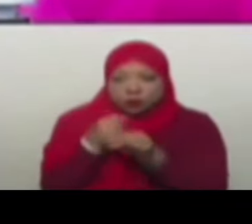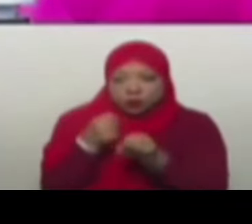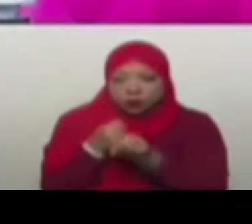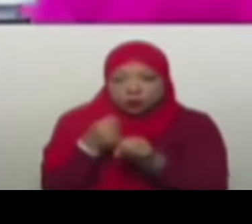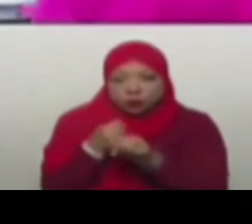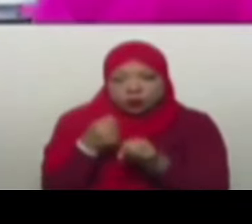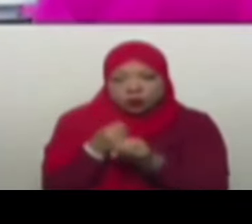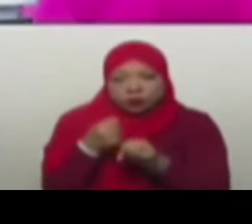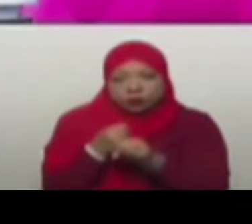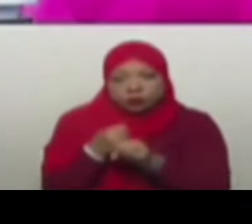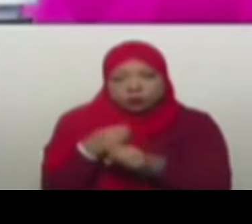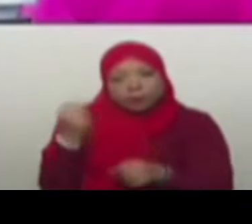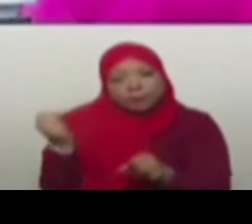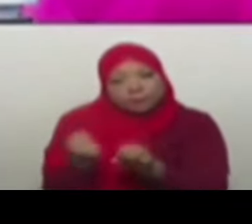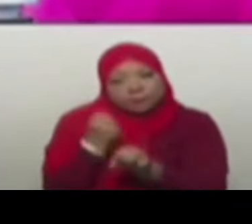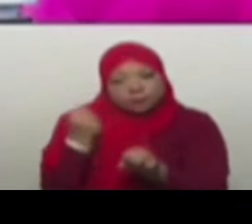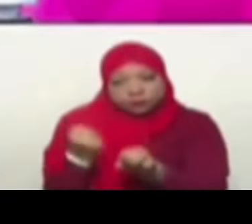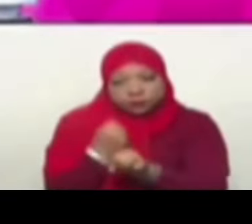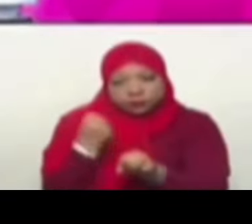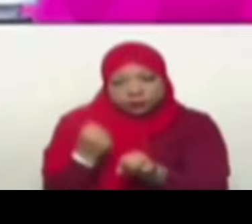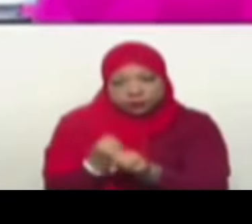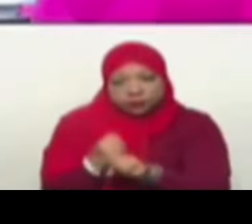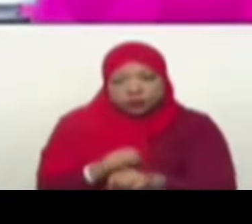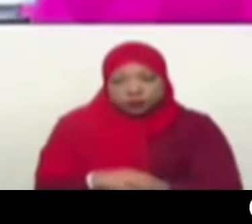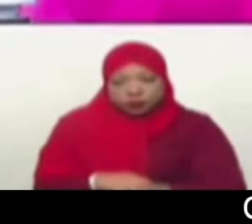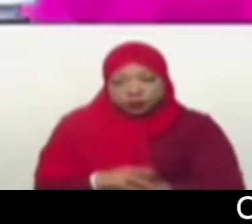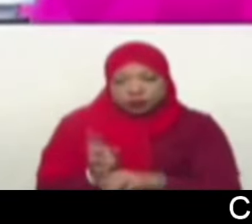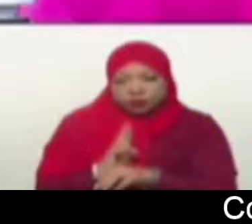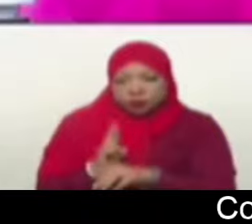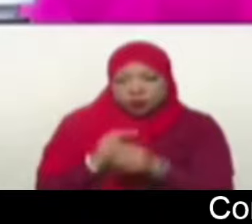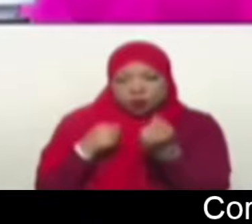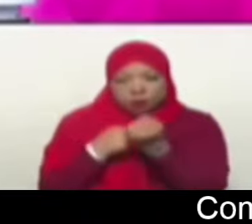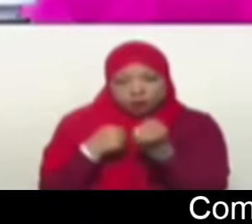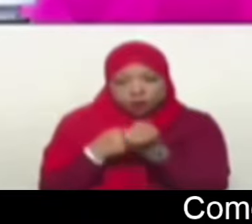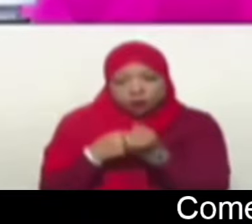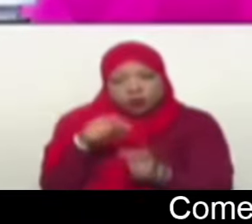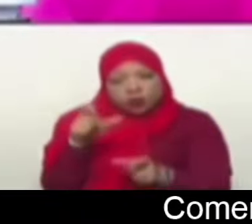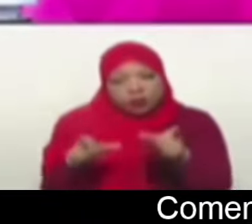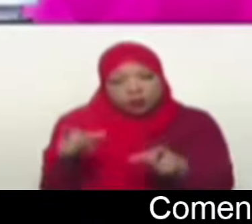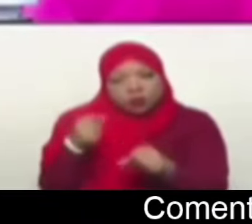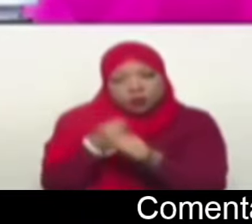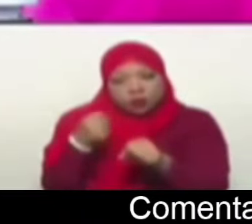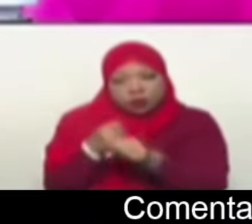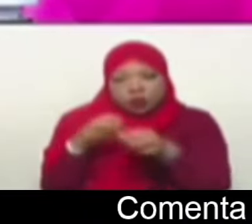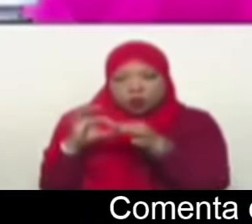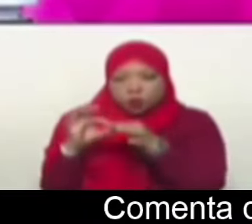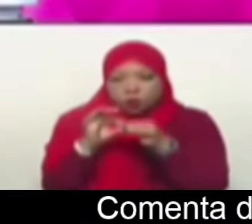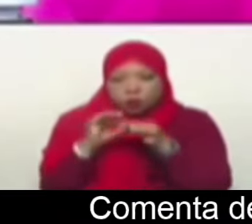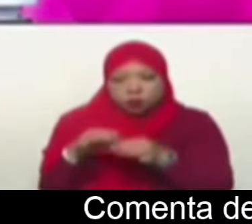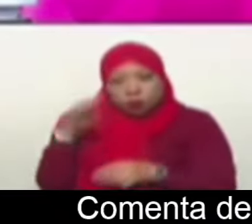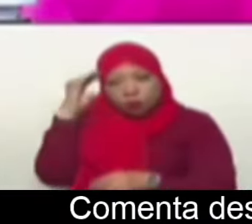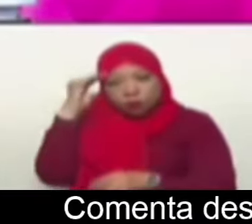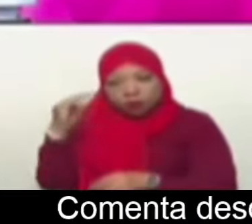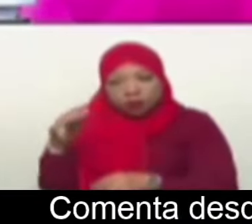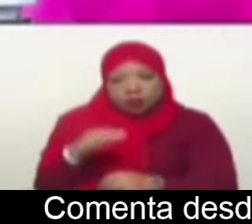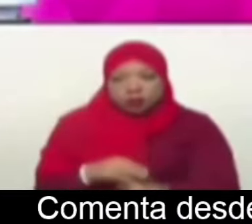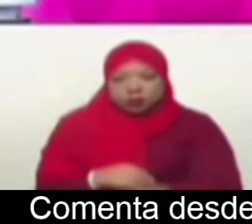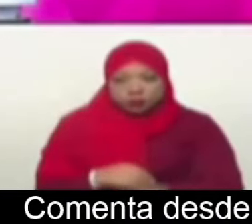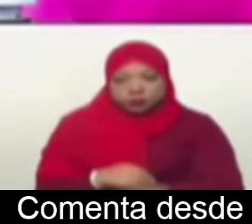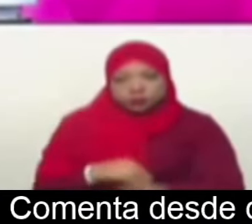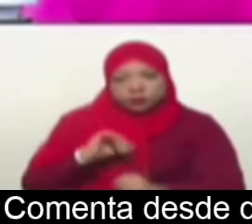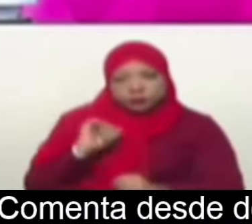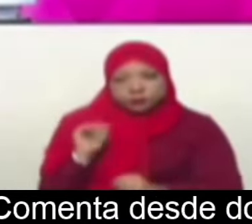trabajando, laborando, y con el apoyo de la clase obrera y en unión cívico-militar,